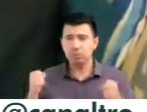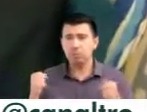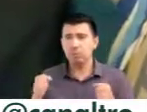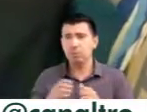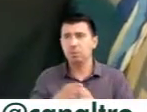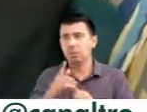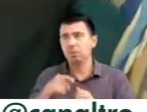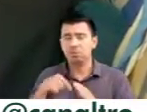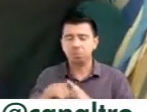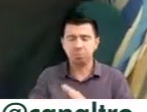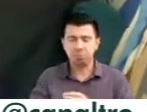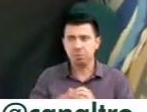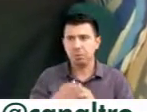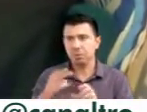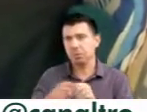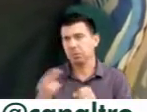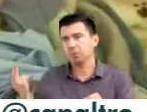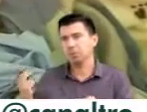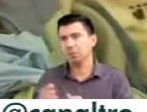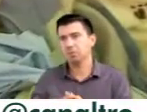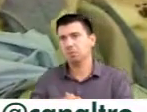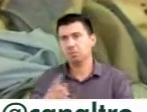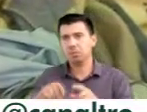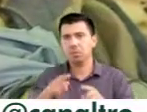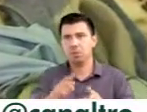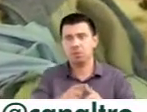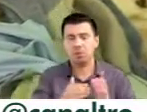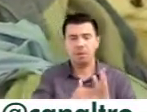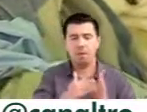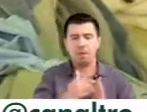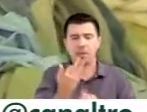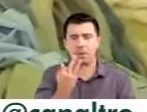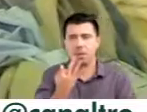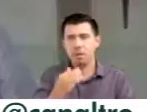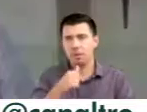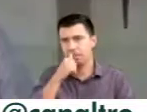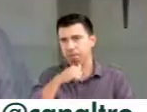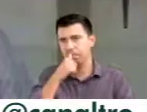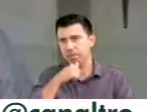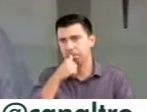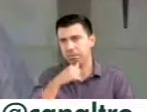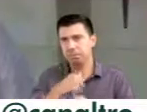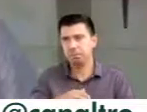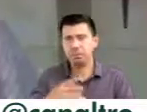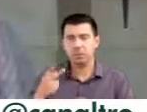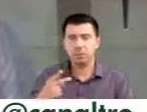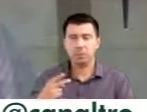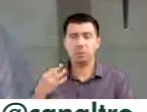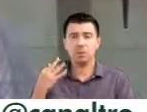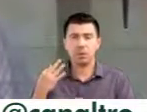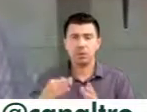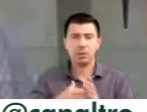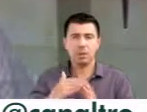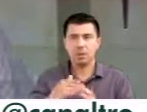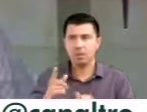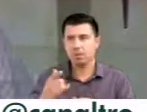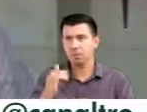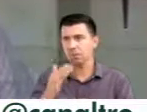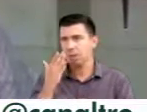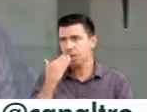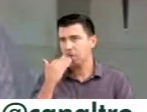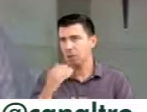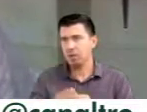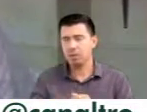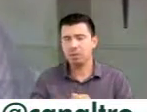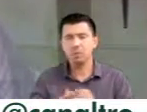según la Secretaría de Salud, atravesaban la fase 3 de su abstinencia. Están entre segunda y tercera fase y es ya el consumo de glucosa a